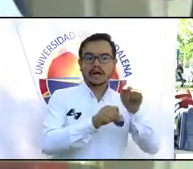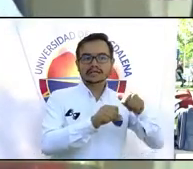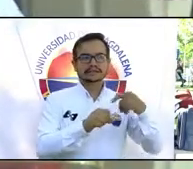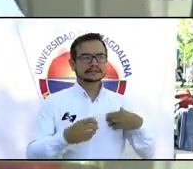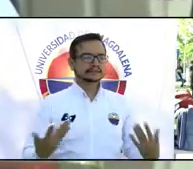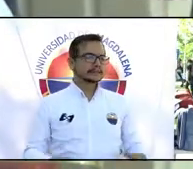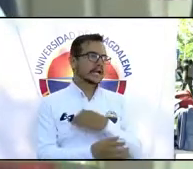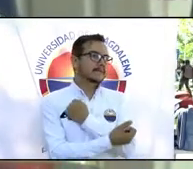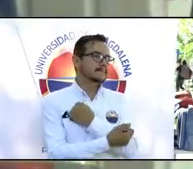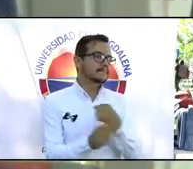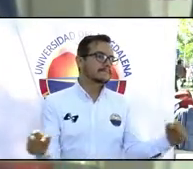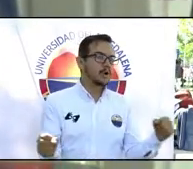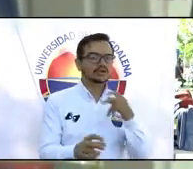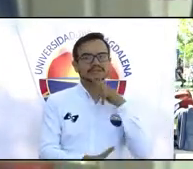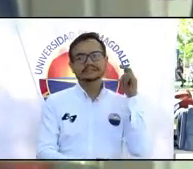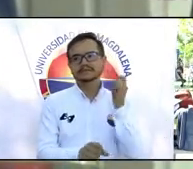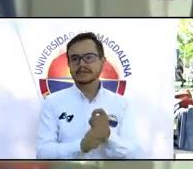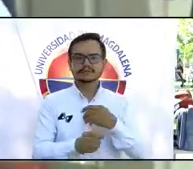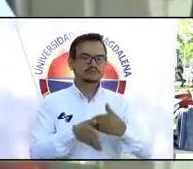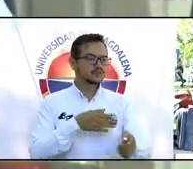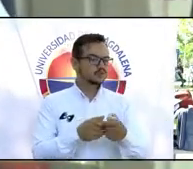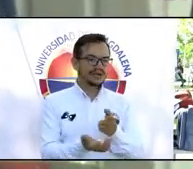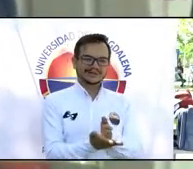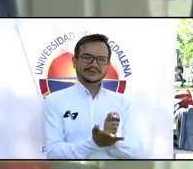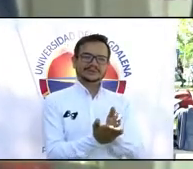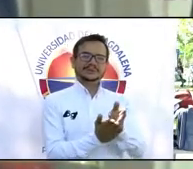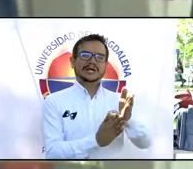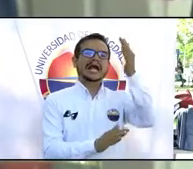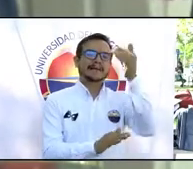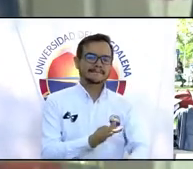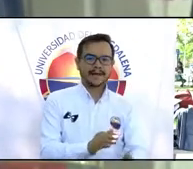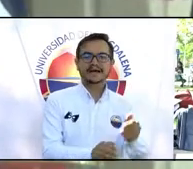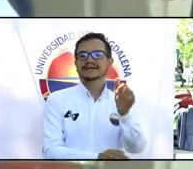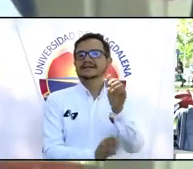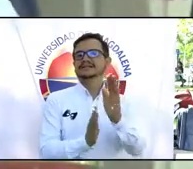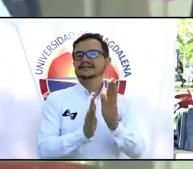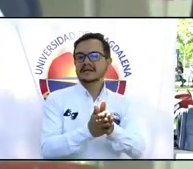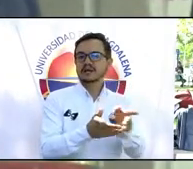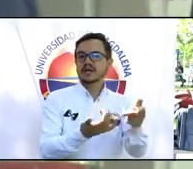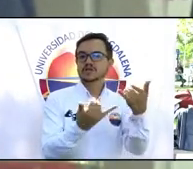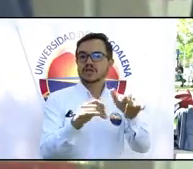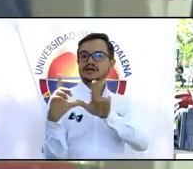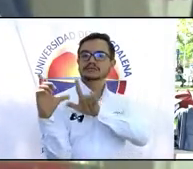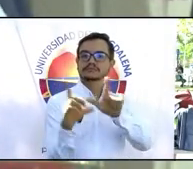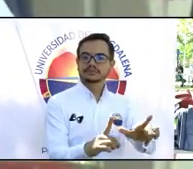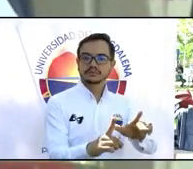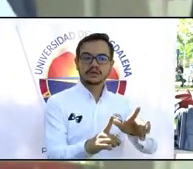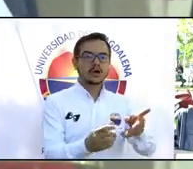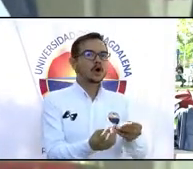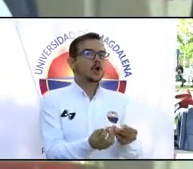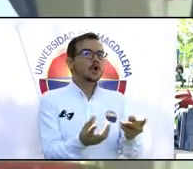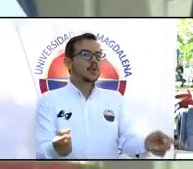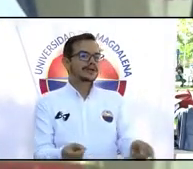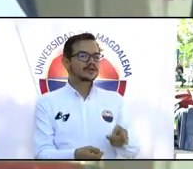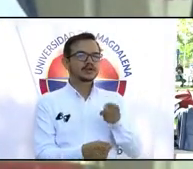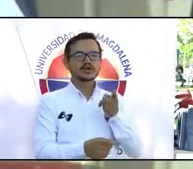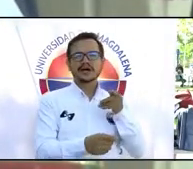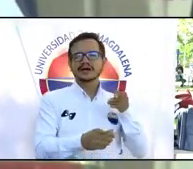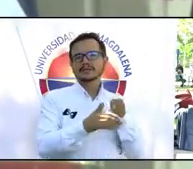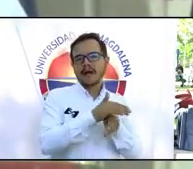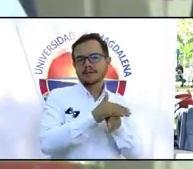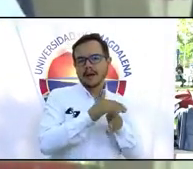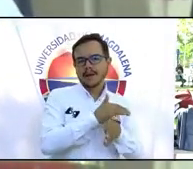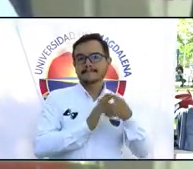imposible, estuvimos aquí hasta diciembre, pudimos graduar nuevos profesionales, pasaron más de 1,000 estudiantes por la clínica y no tuvimos ni un solo